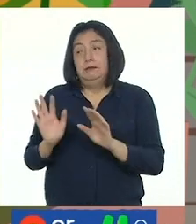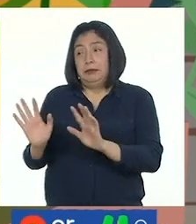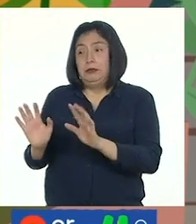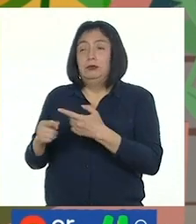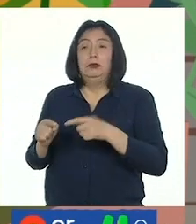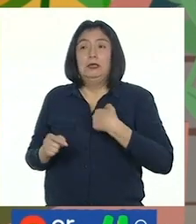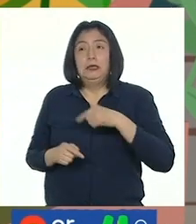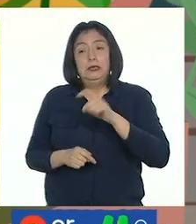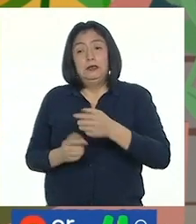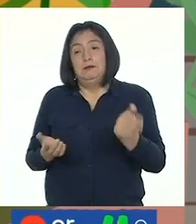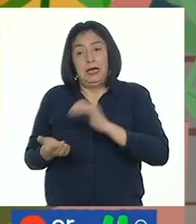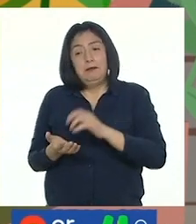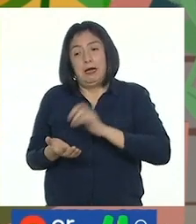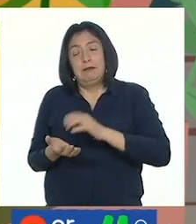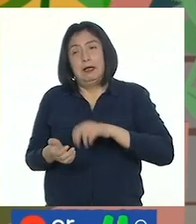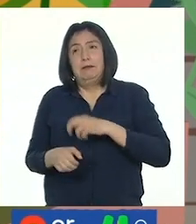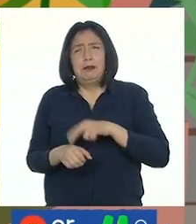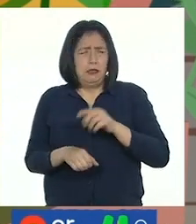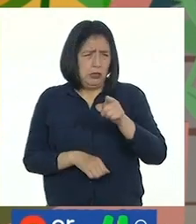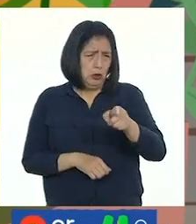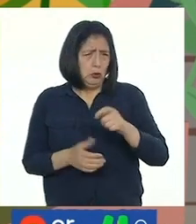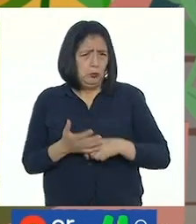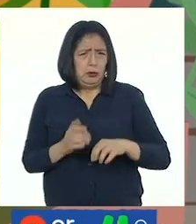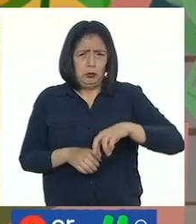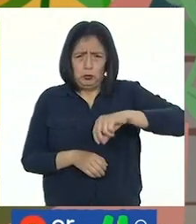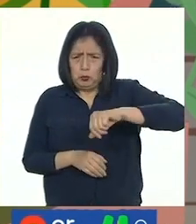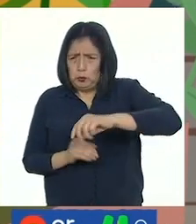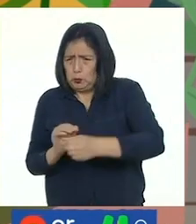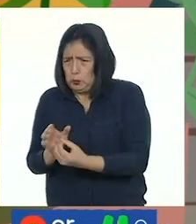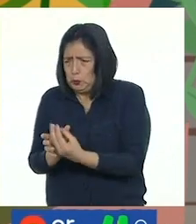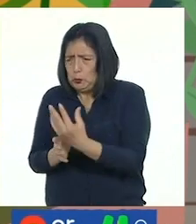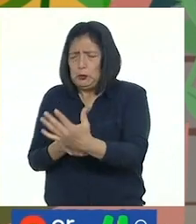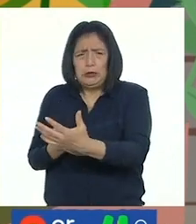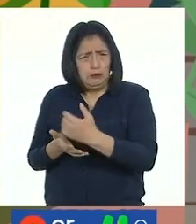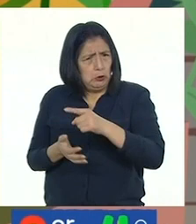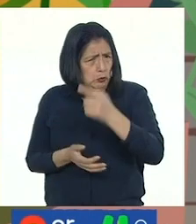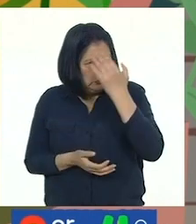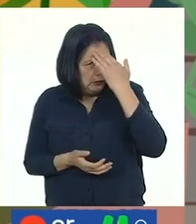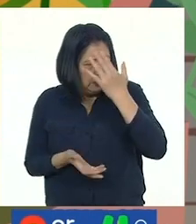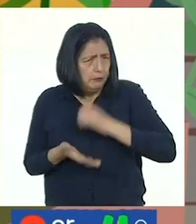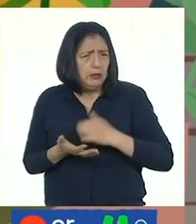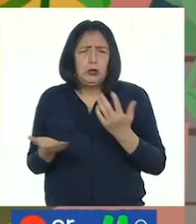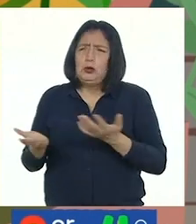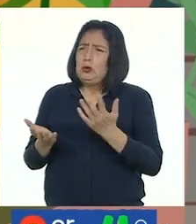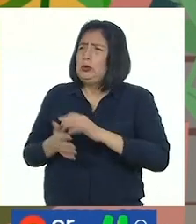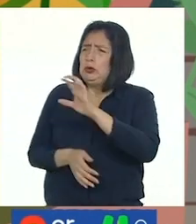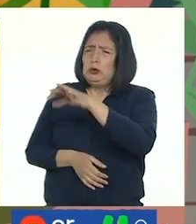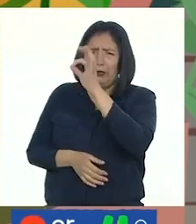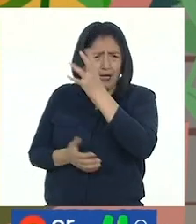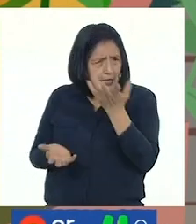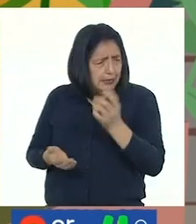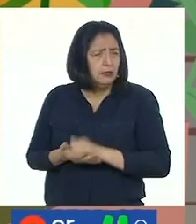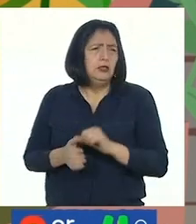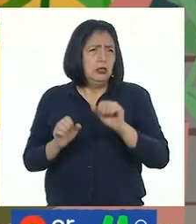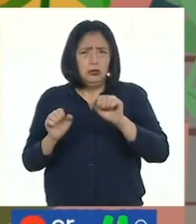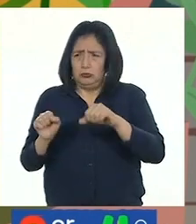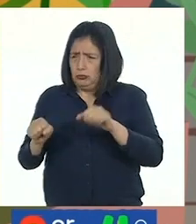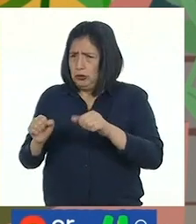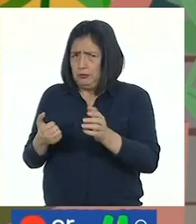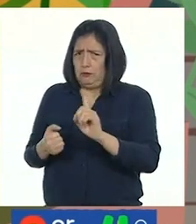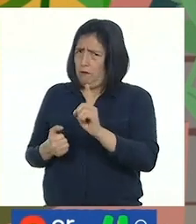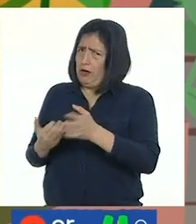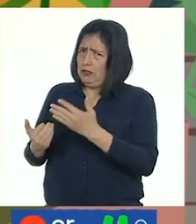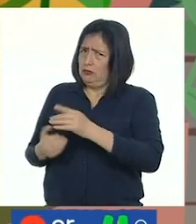pero necesito tener más papas y... ¡Pero tú cultivas papas! ¡Tú debes saber conseguirlas! Sí, pero no